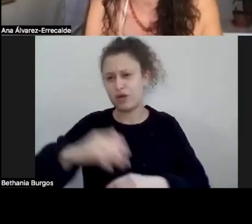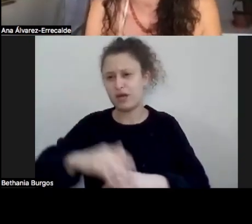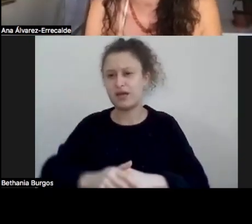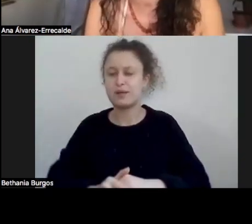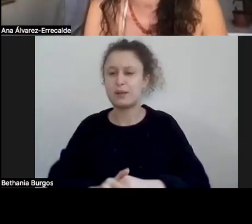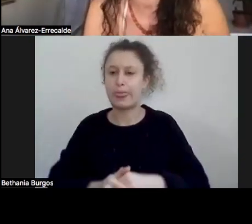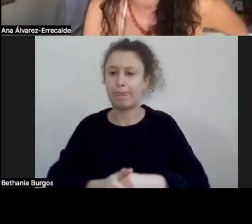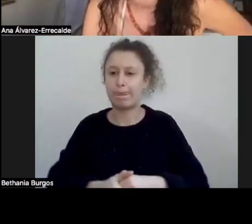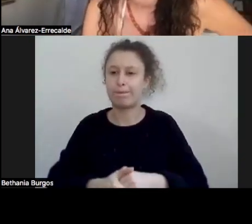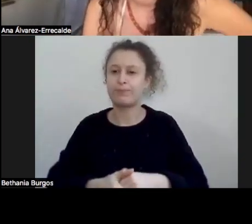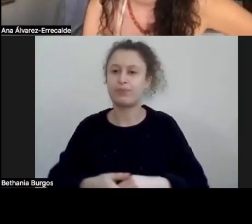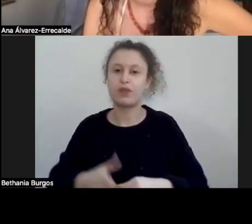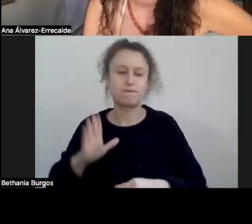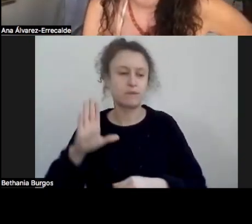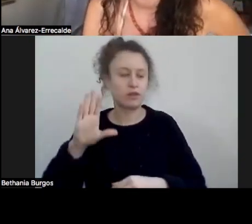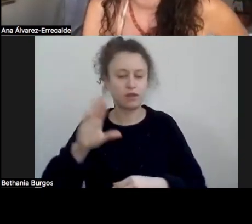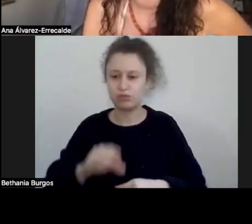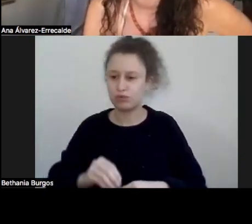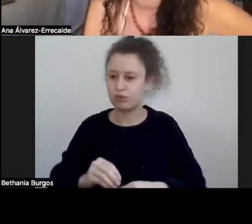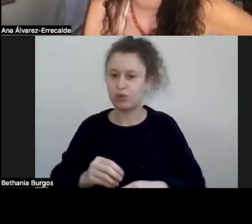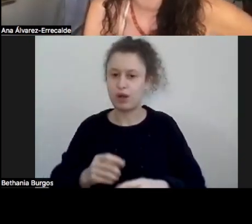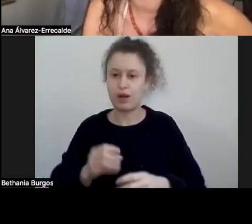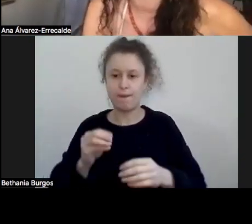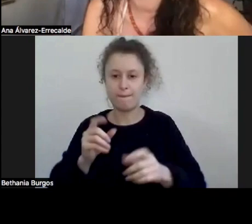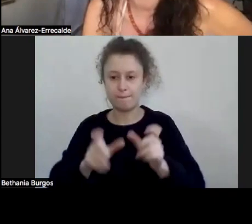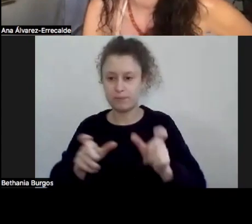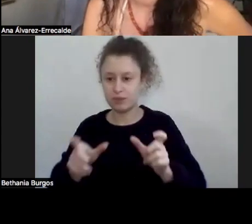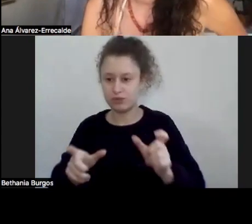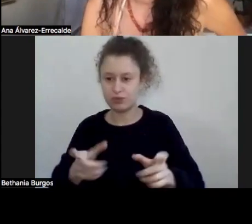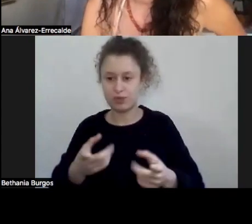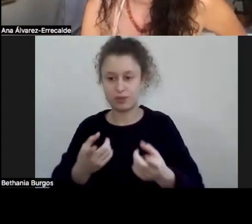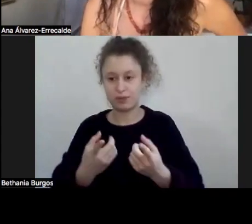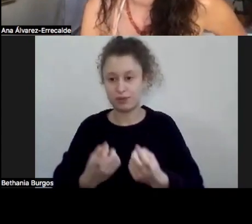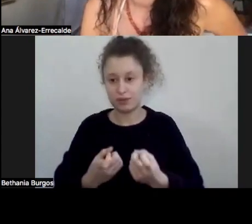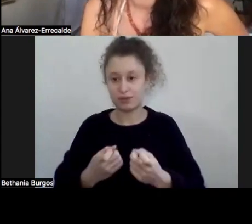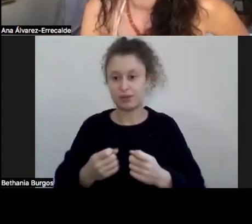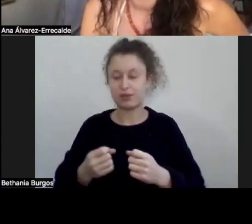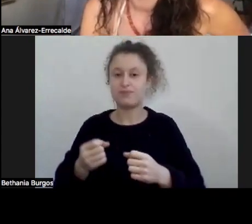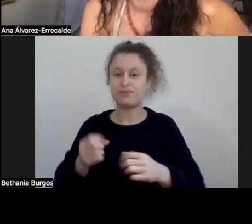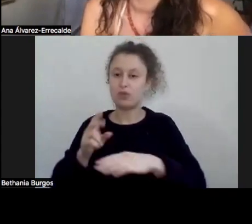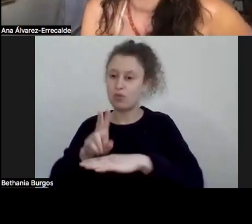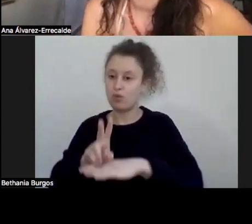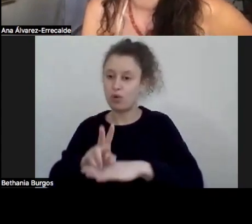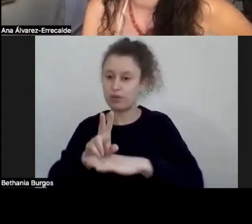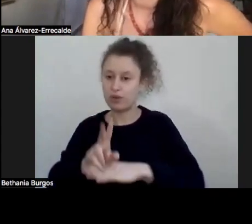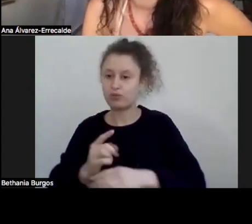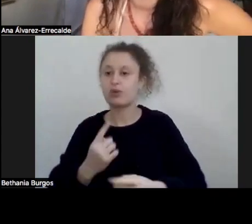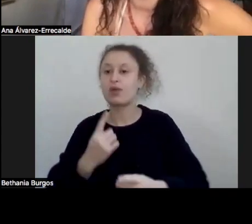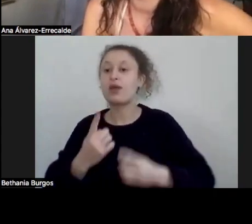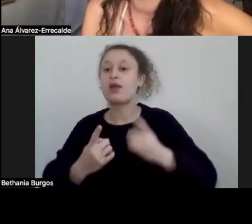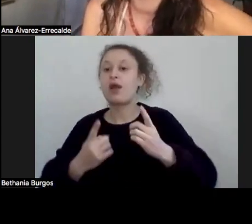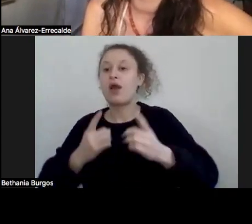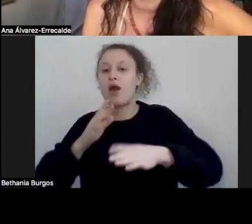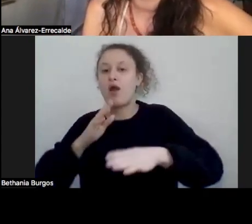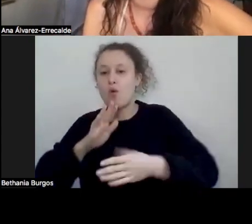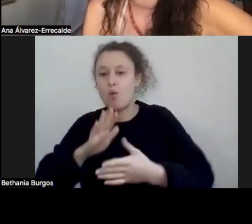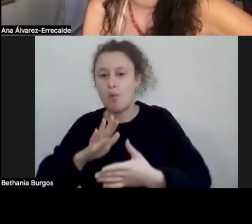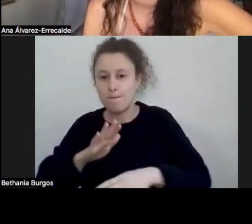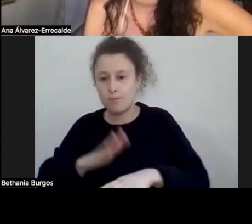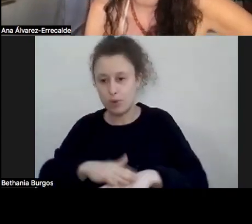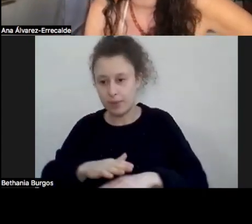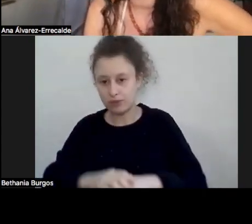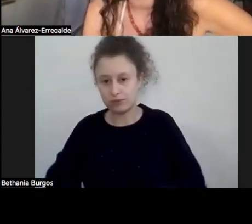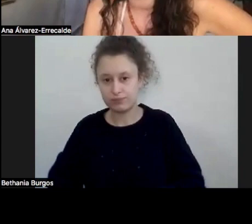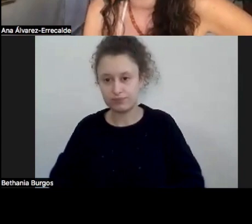todas vamos a llegar a necesitar cuidados y atención. Y una de las personas a las que retraté fue